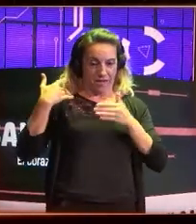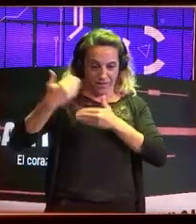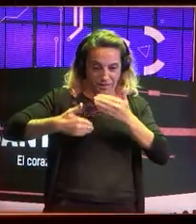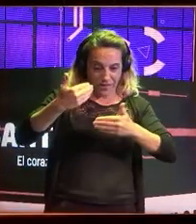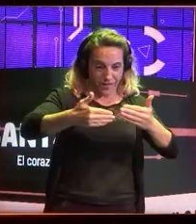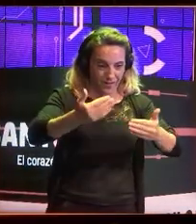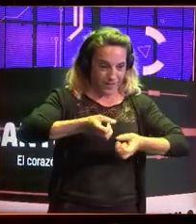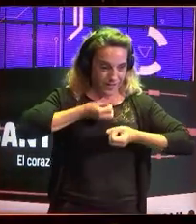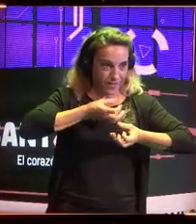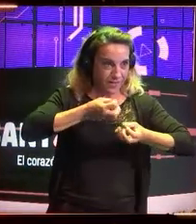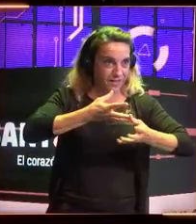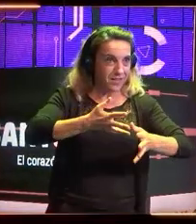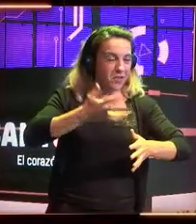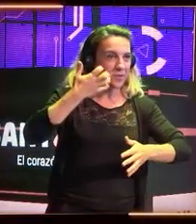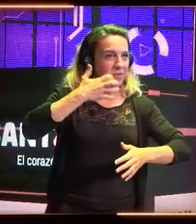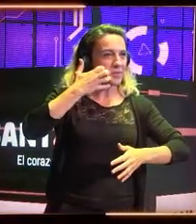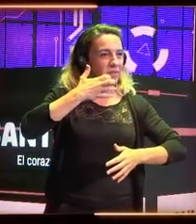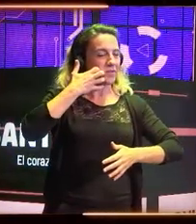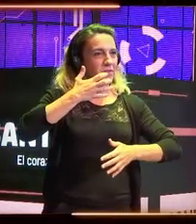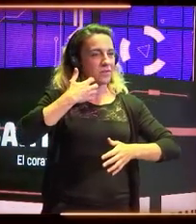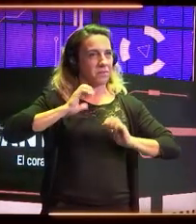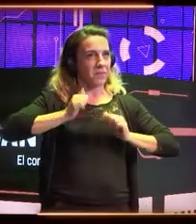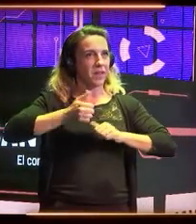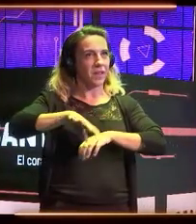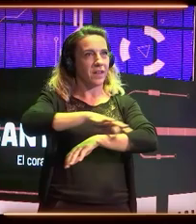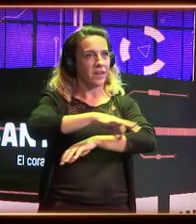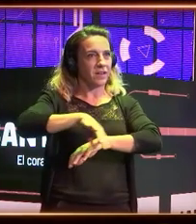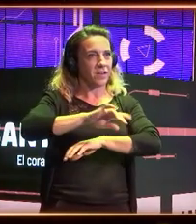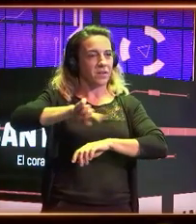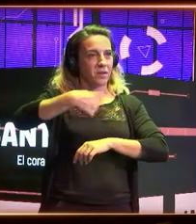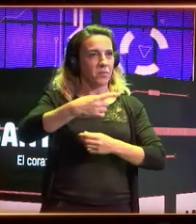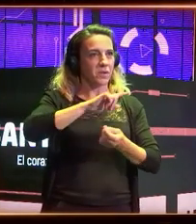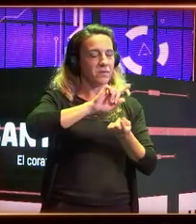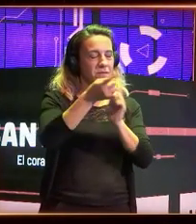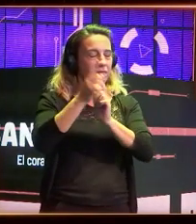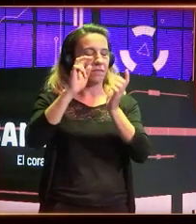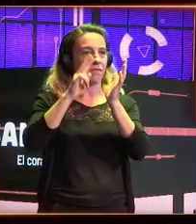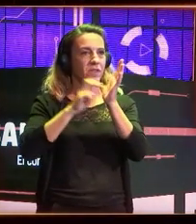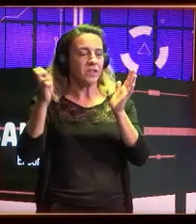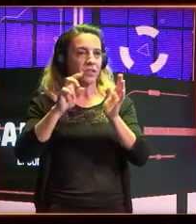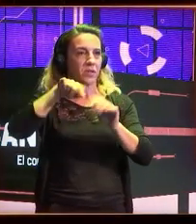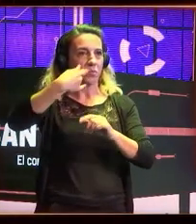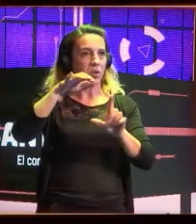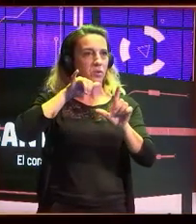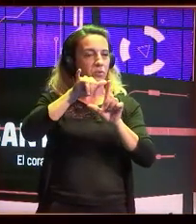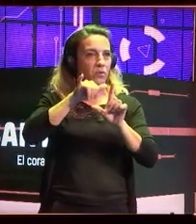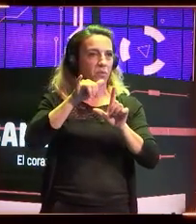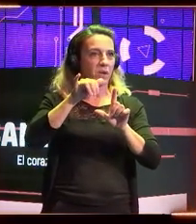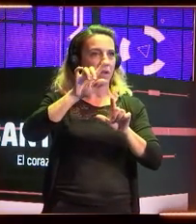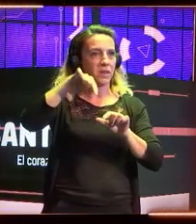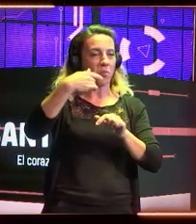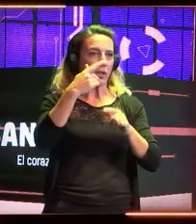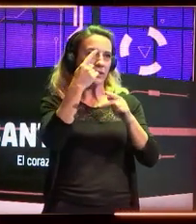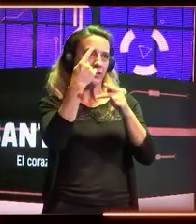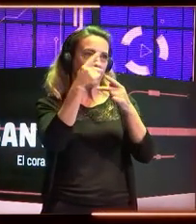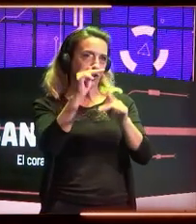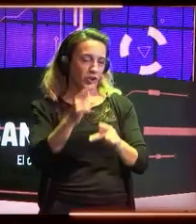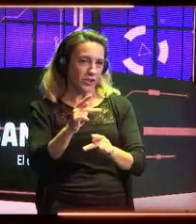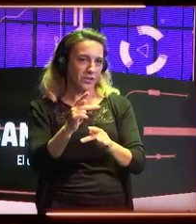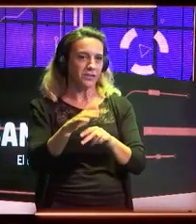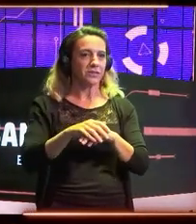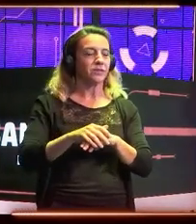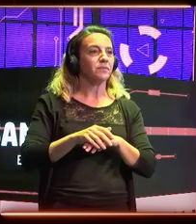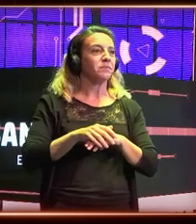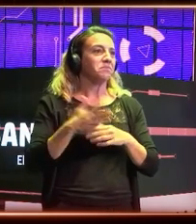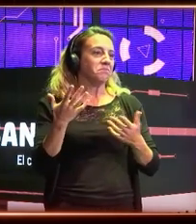que es curiosa empecé como ingeniero luego me físico luego youtuber Y acabé de tiktoker es como